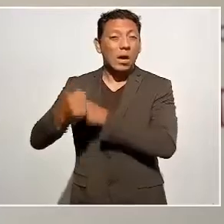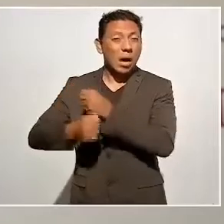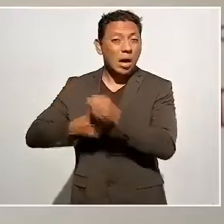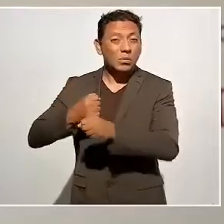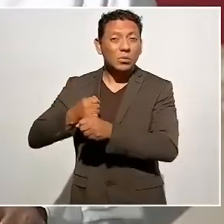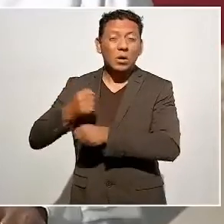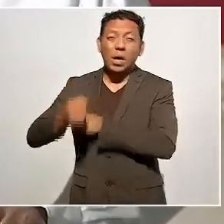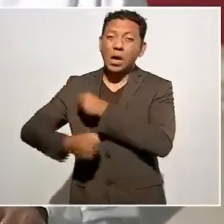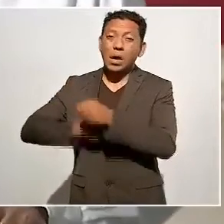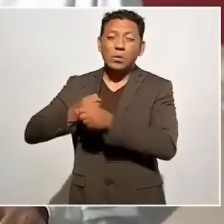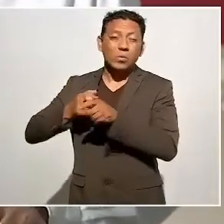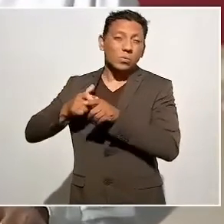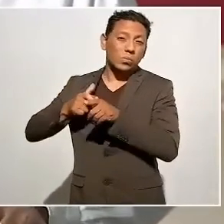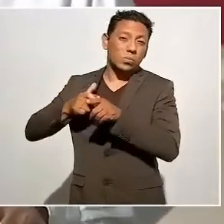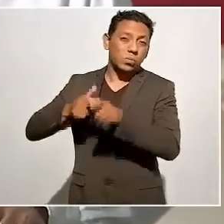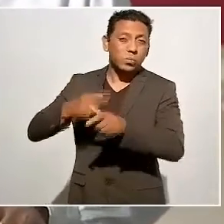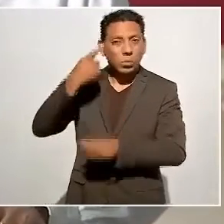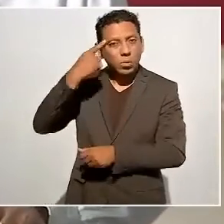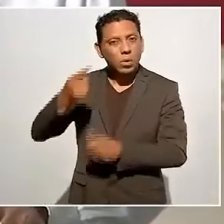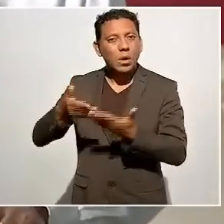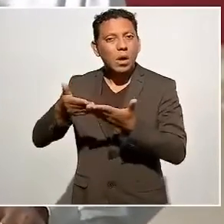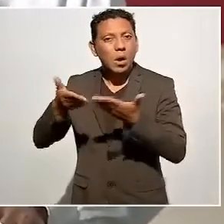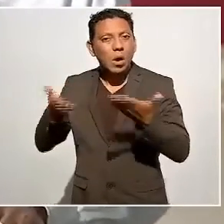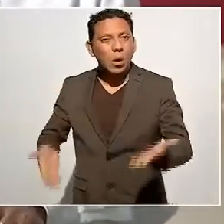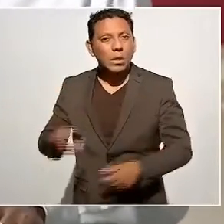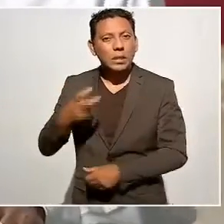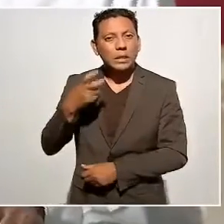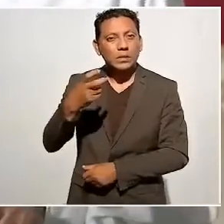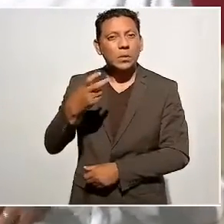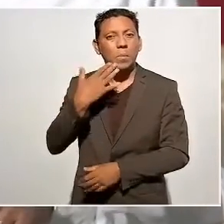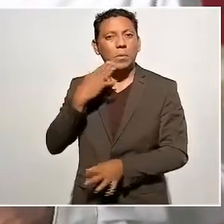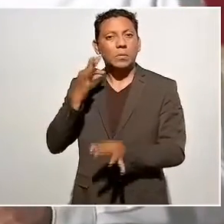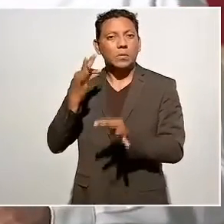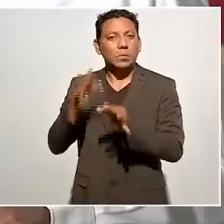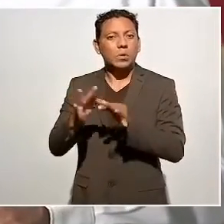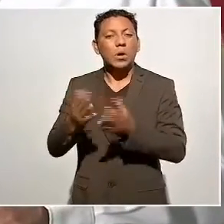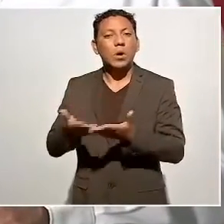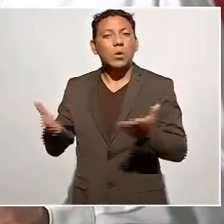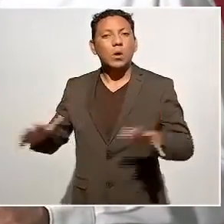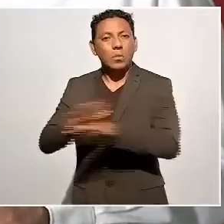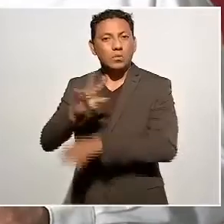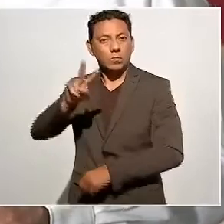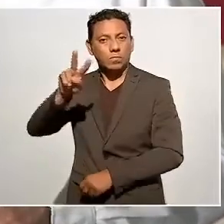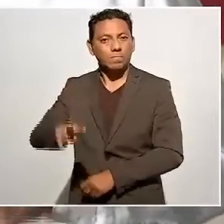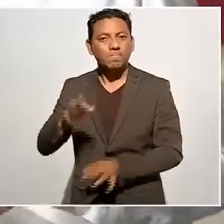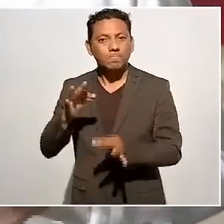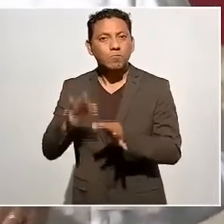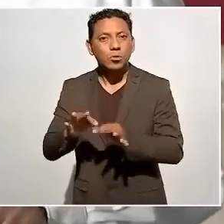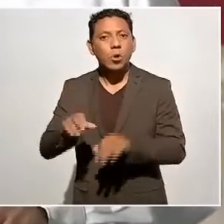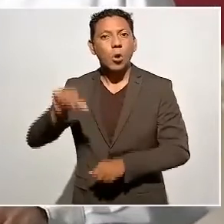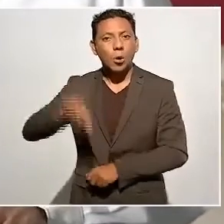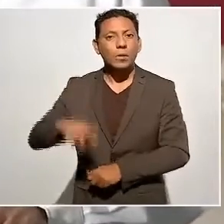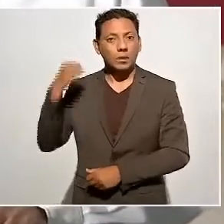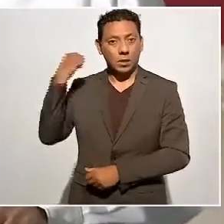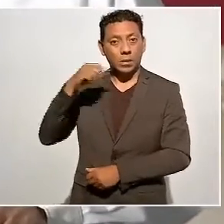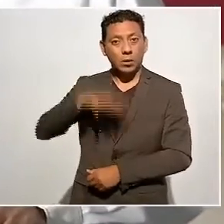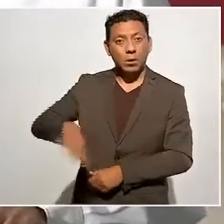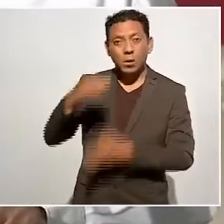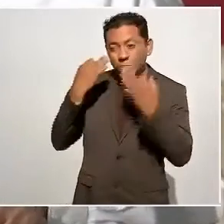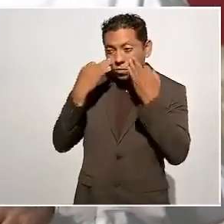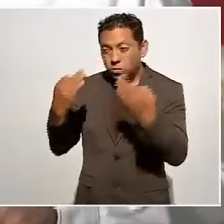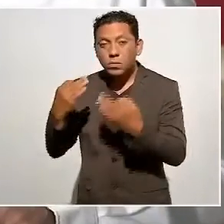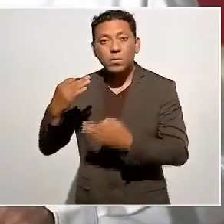años para que este sueño se hiciera una realidad. Y hoy Tabasco va a